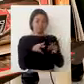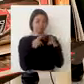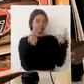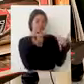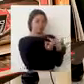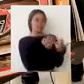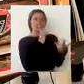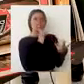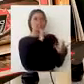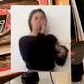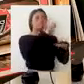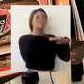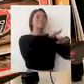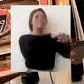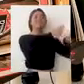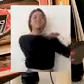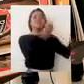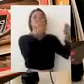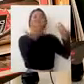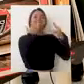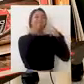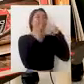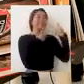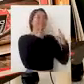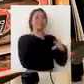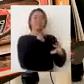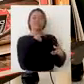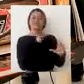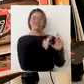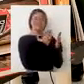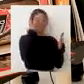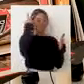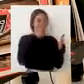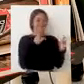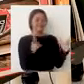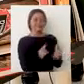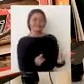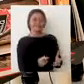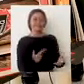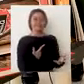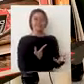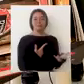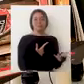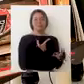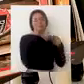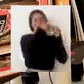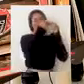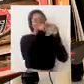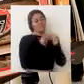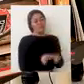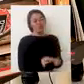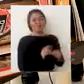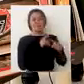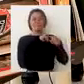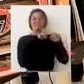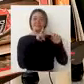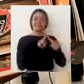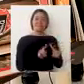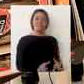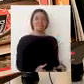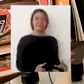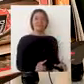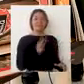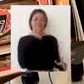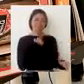las novelas gráficas, de las tiras cómicas, de las distintas manifestaciones, tener con quién interactuar de eso para